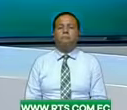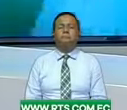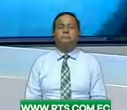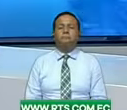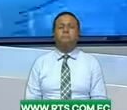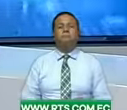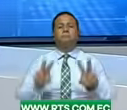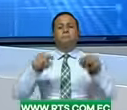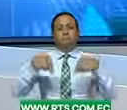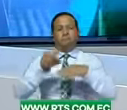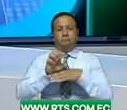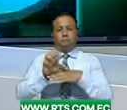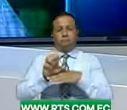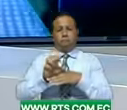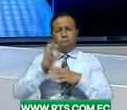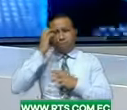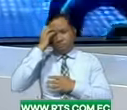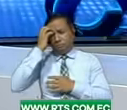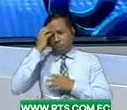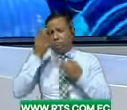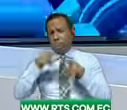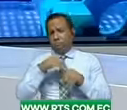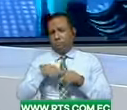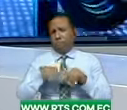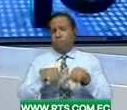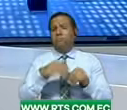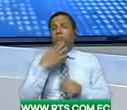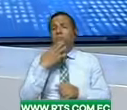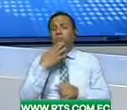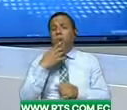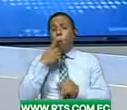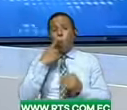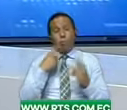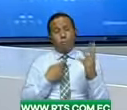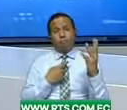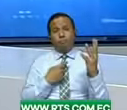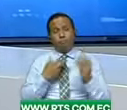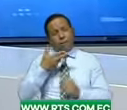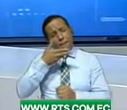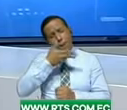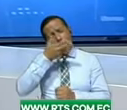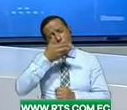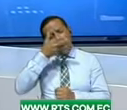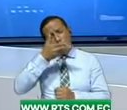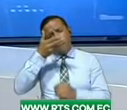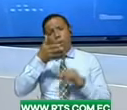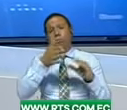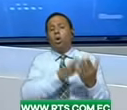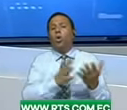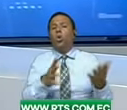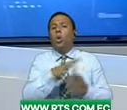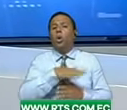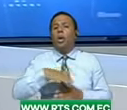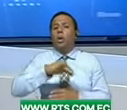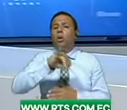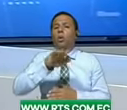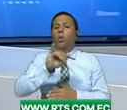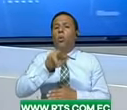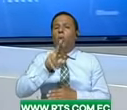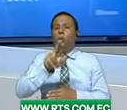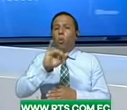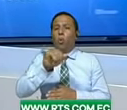En temas nacionales, no menos preocupante, asesinan al estilo sicariato a 4 hombres en el cantón Juján, provincia del Guayas. Una de las víctimas era